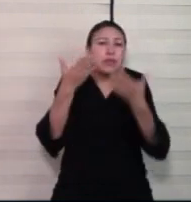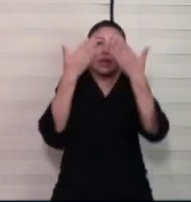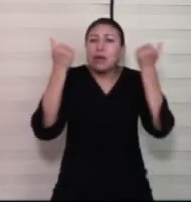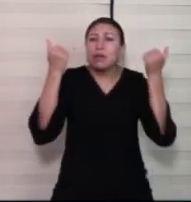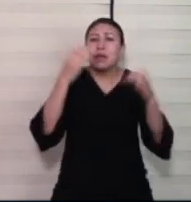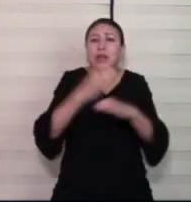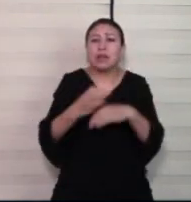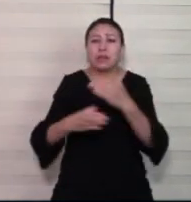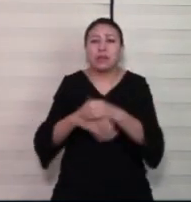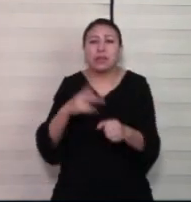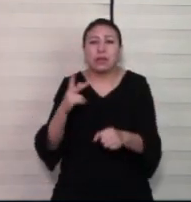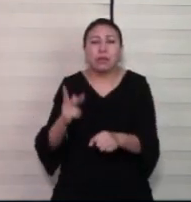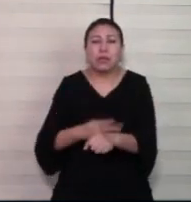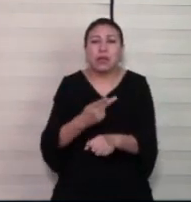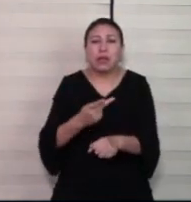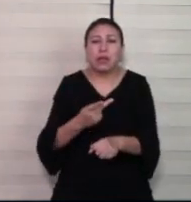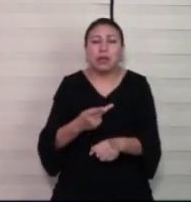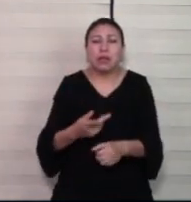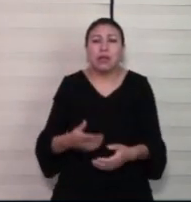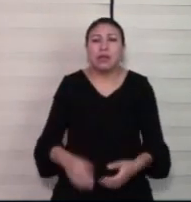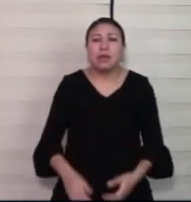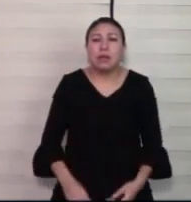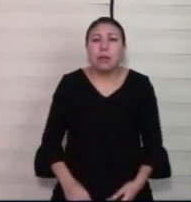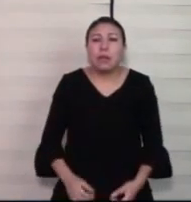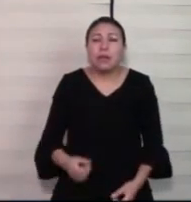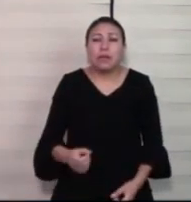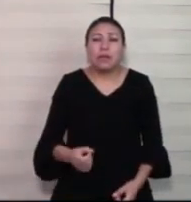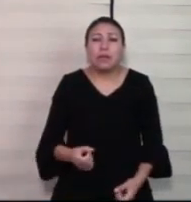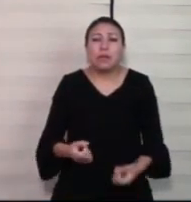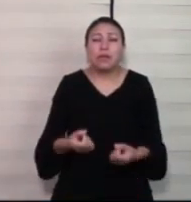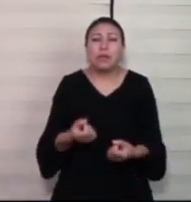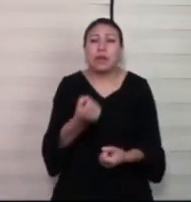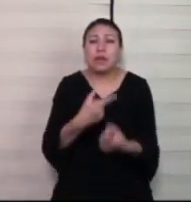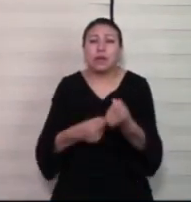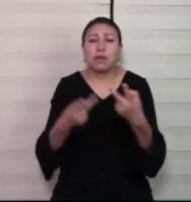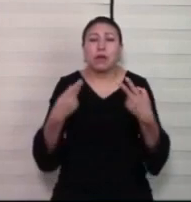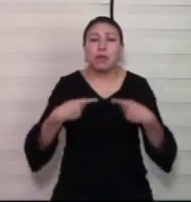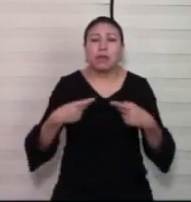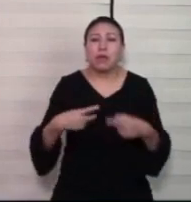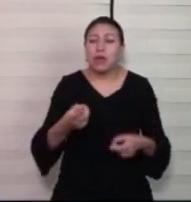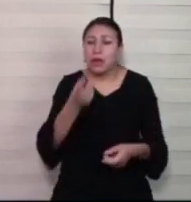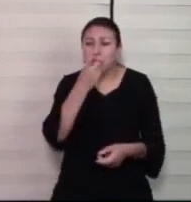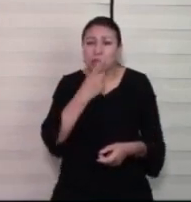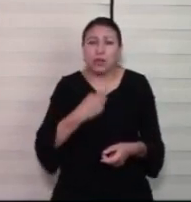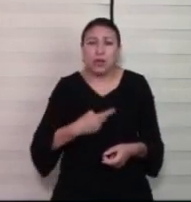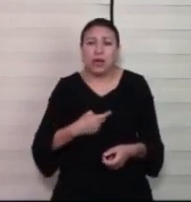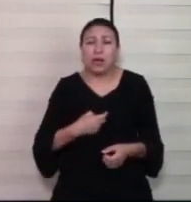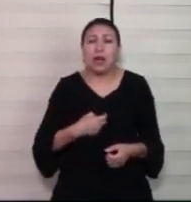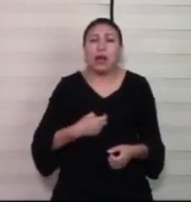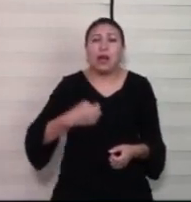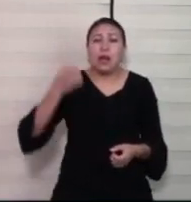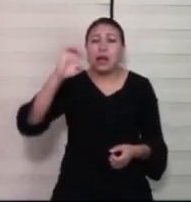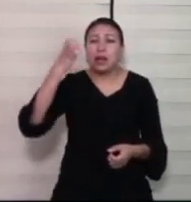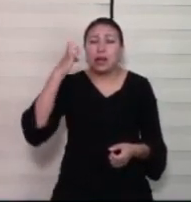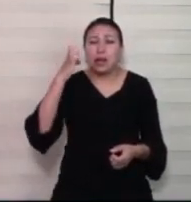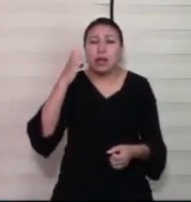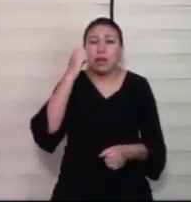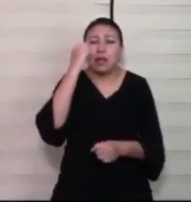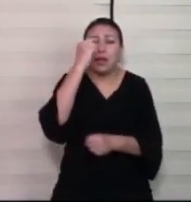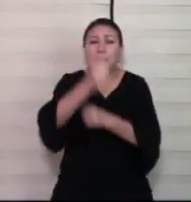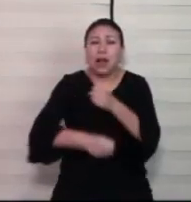No hemos pasado por ahí. Si alguien nos hubiera dicho en enero de este año, señores, a partir de